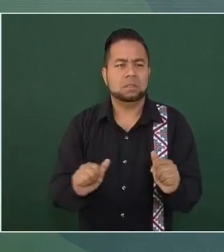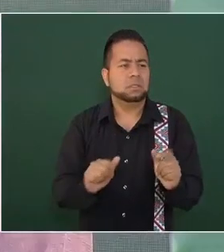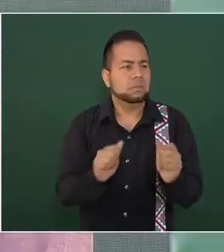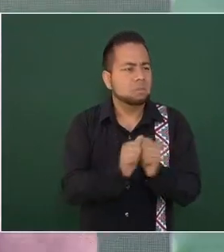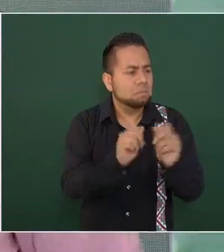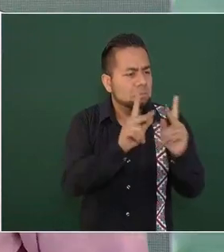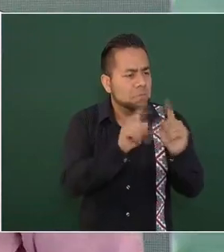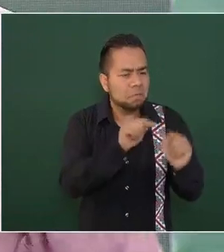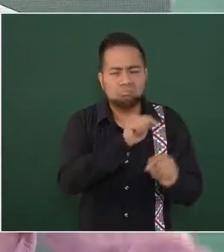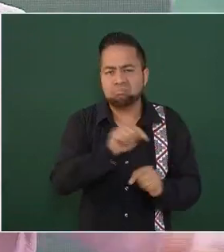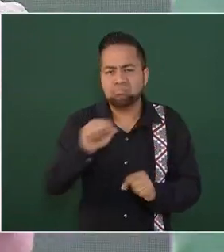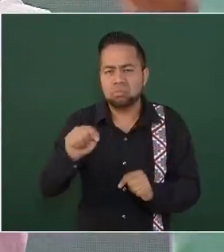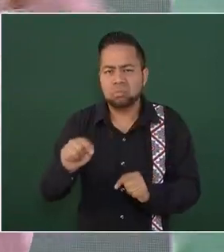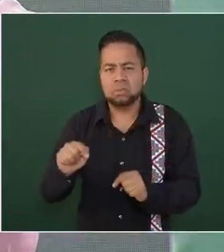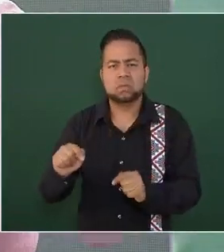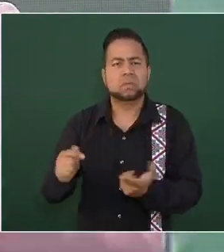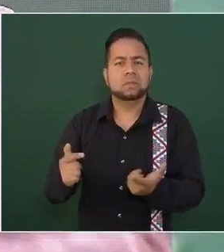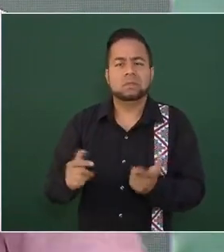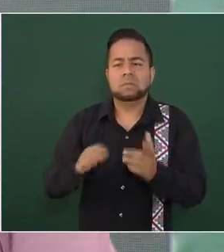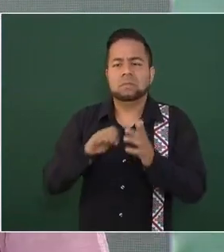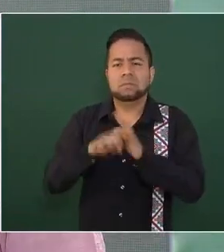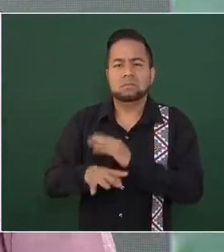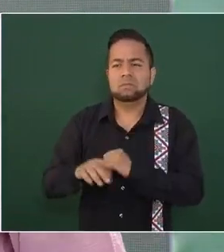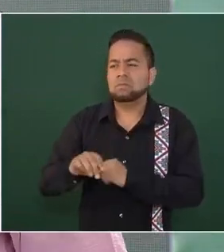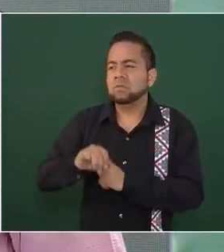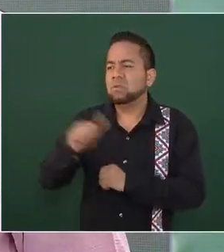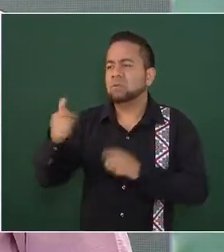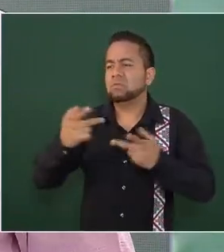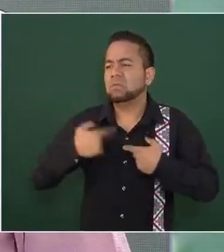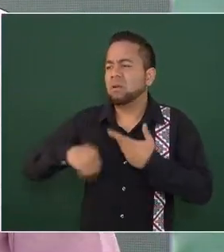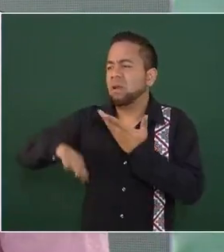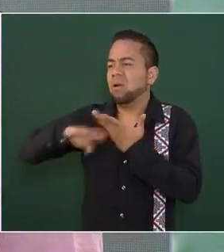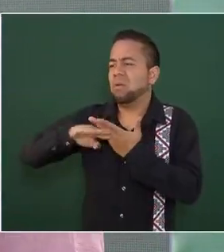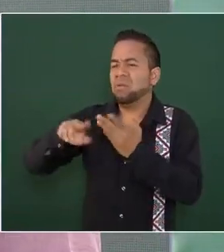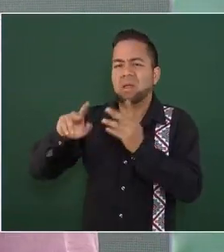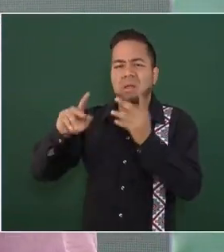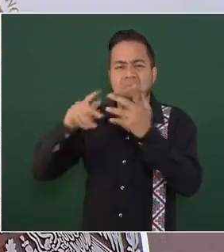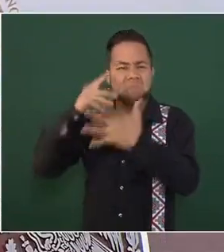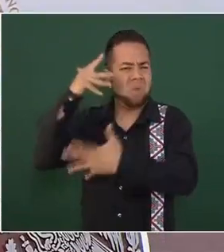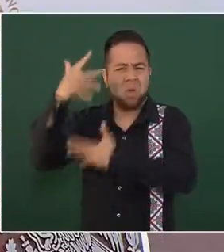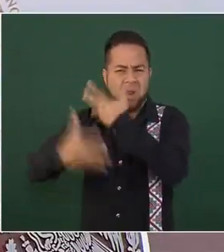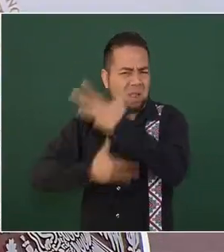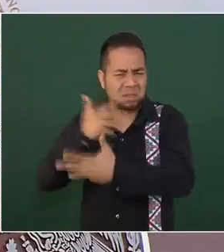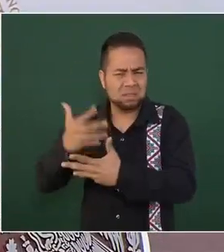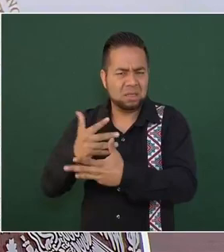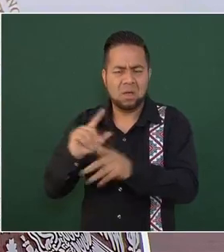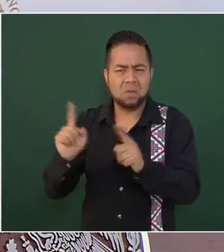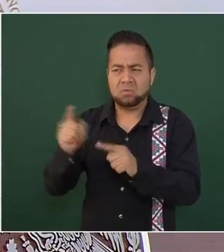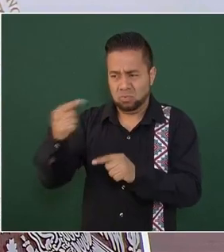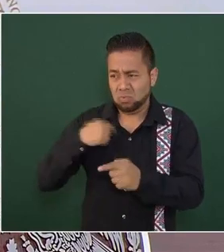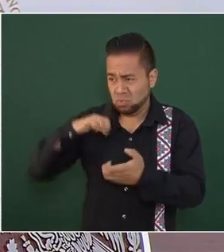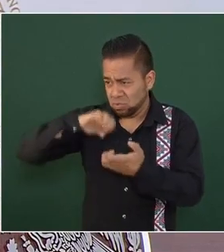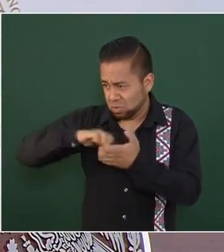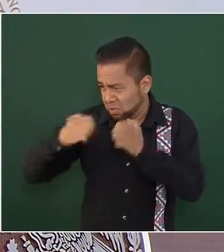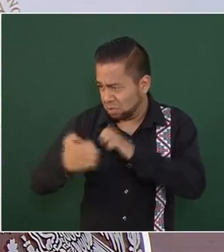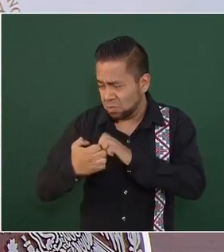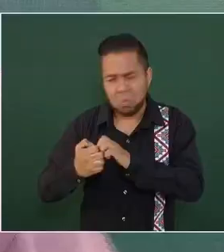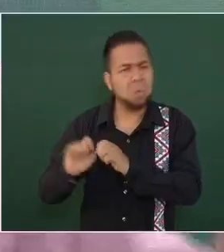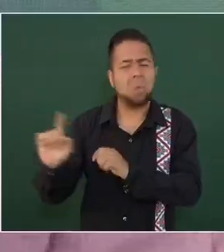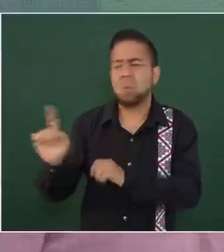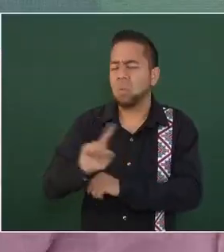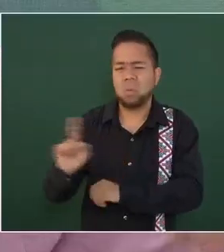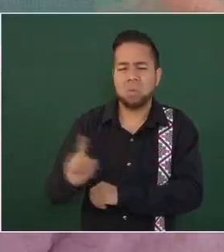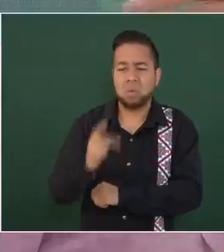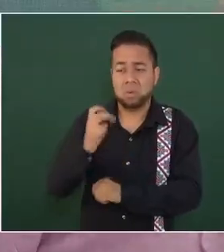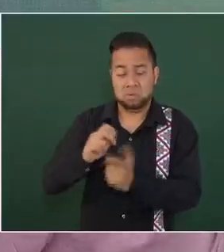de parte de nuestros adversarios que no son nuestros enemigos y es